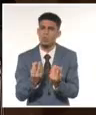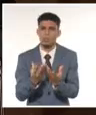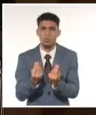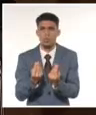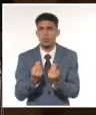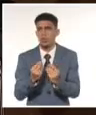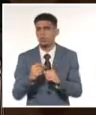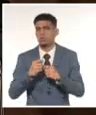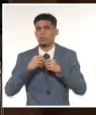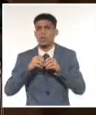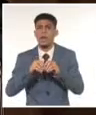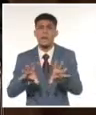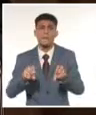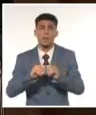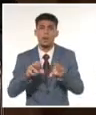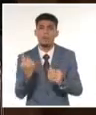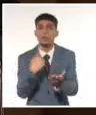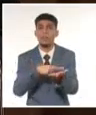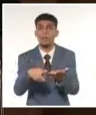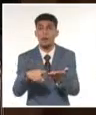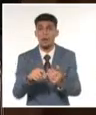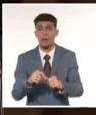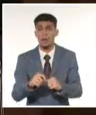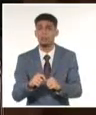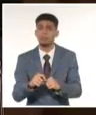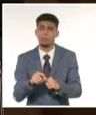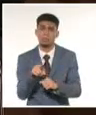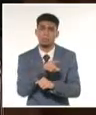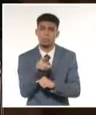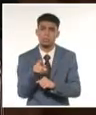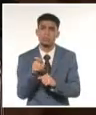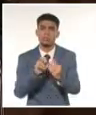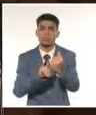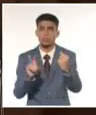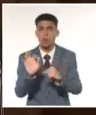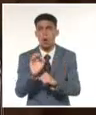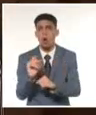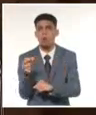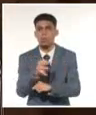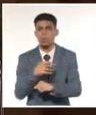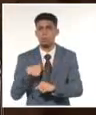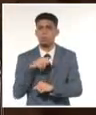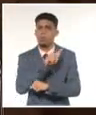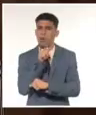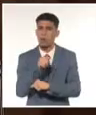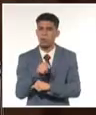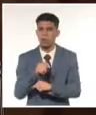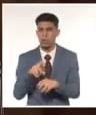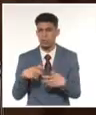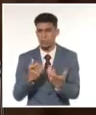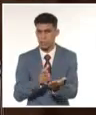las semanas en los municipios y provincias que recorremos. Y mis preguntas siguen